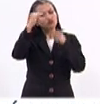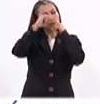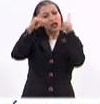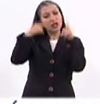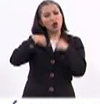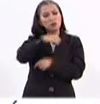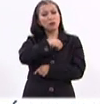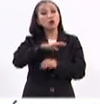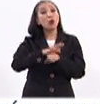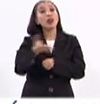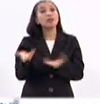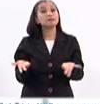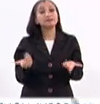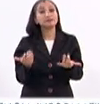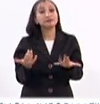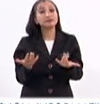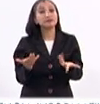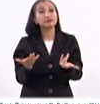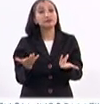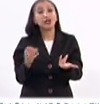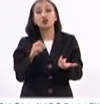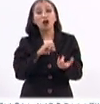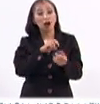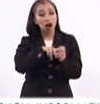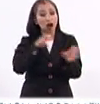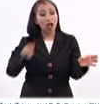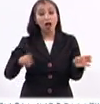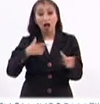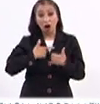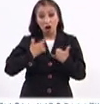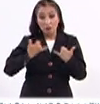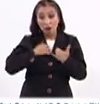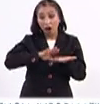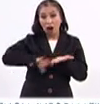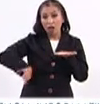es nuestro compromiso? Que no se rechaza a los jóvenes,